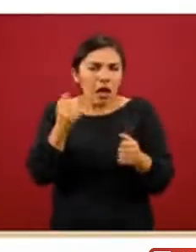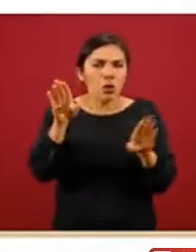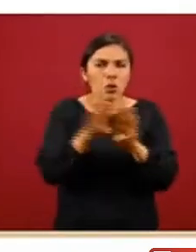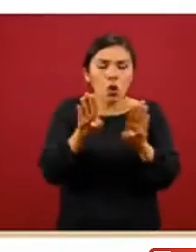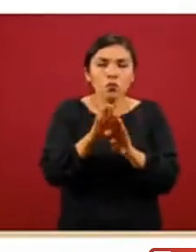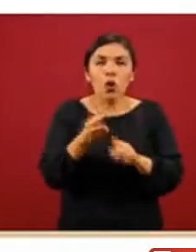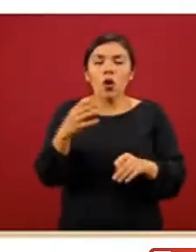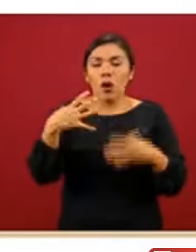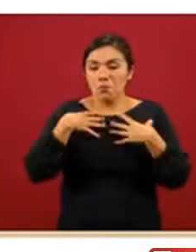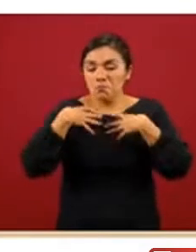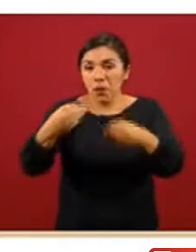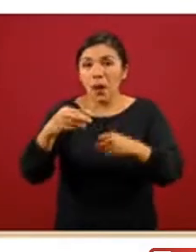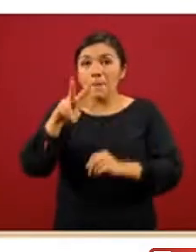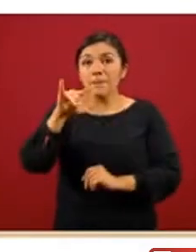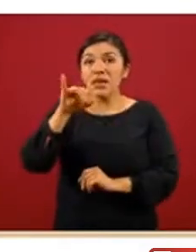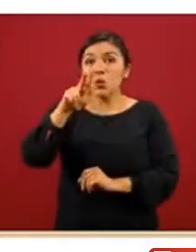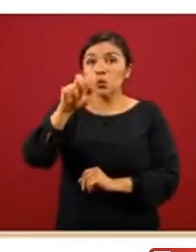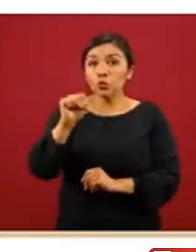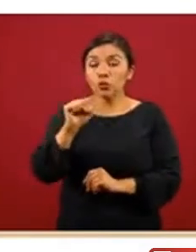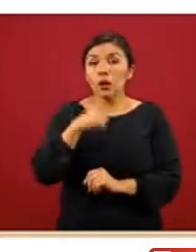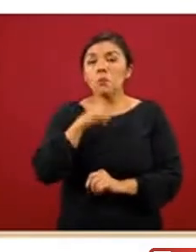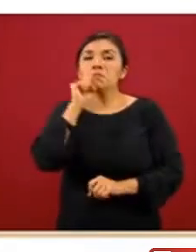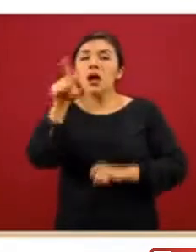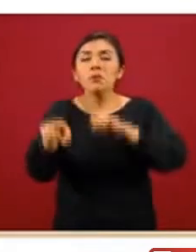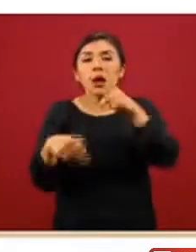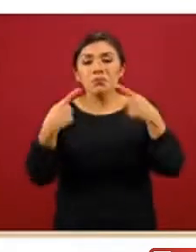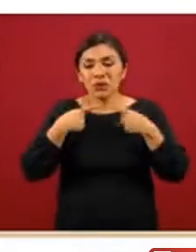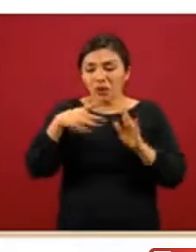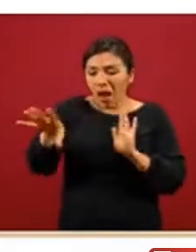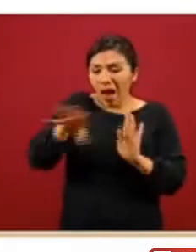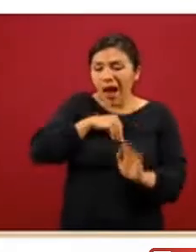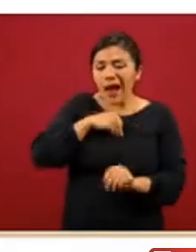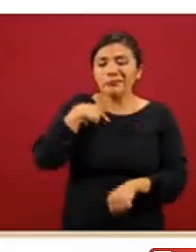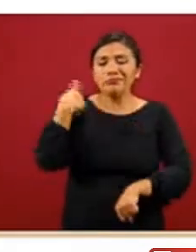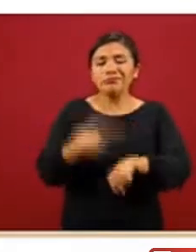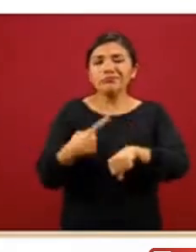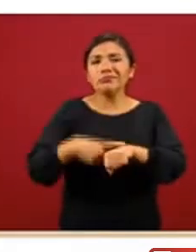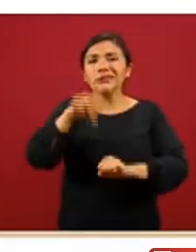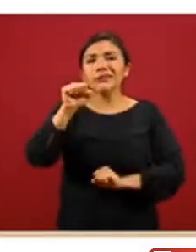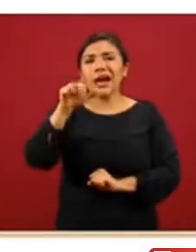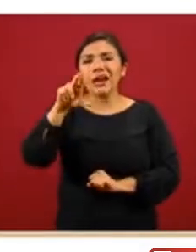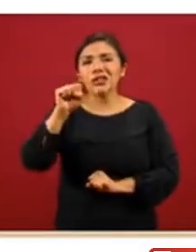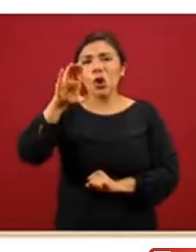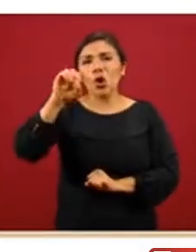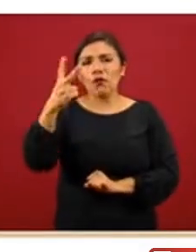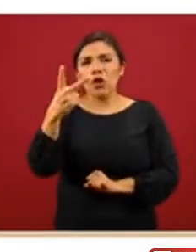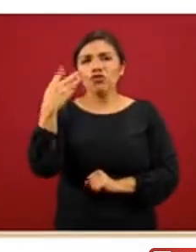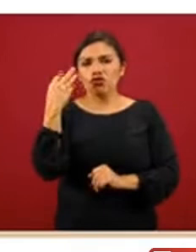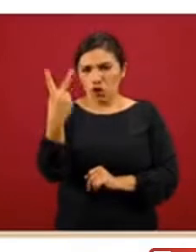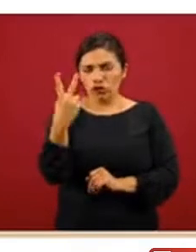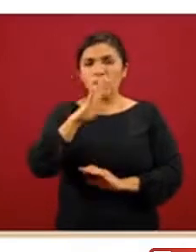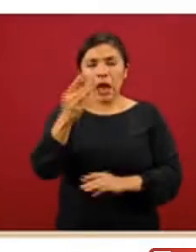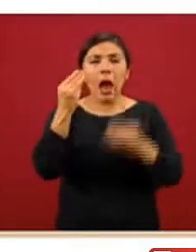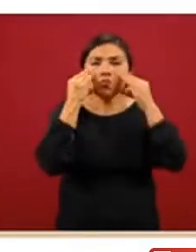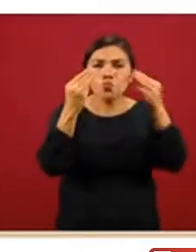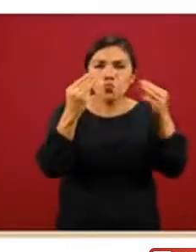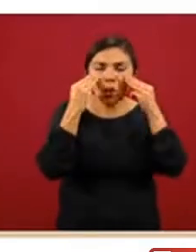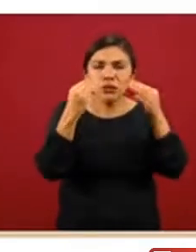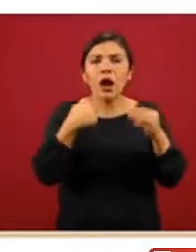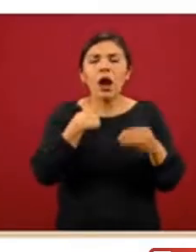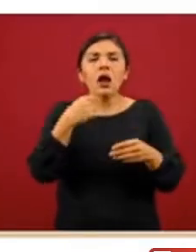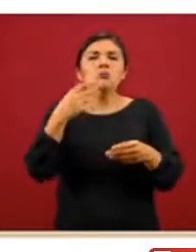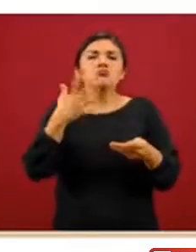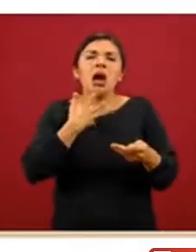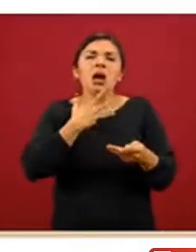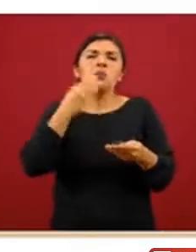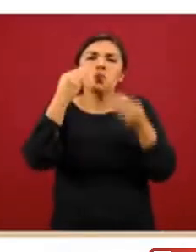excreción viral, es decir, a las personas que se han infectado por SARS-CoV-2, le han tomado muestras de secreciones en